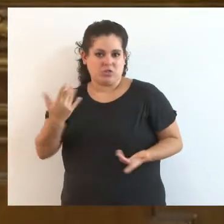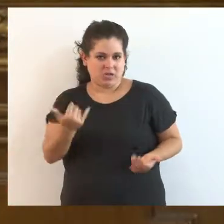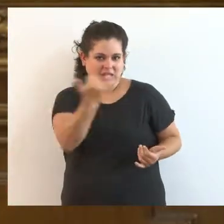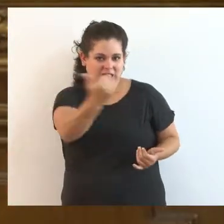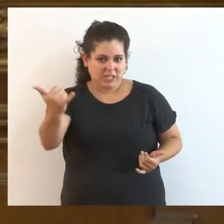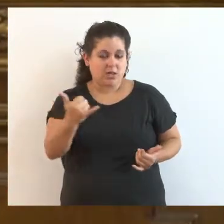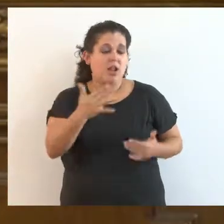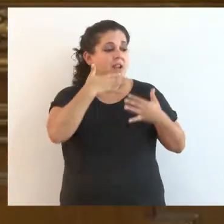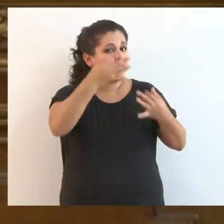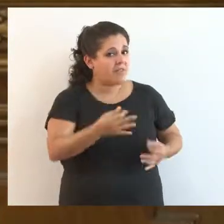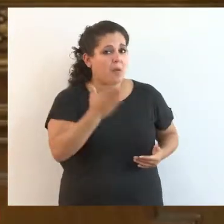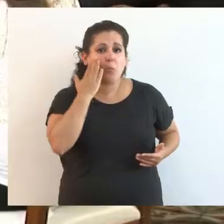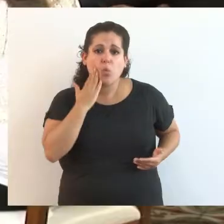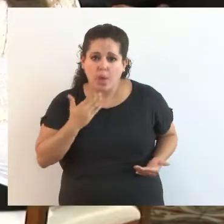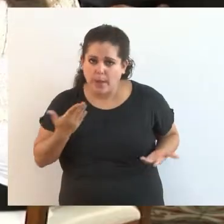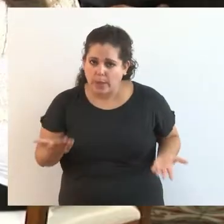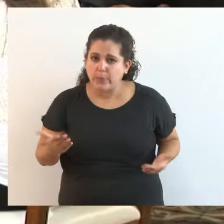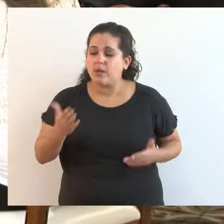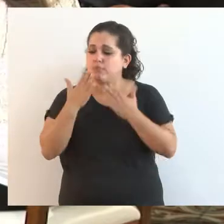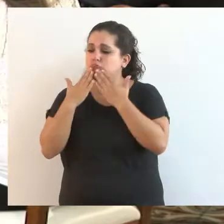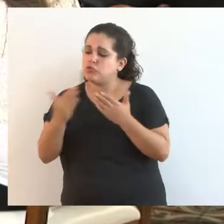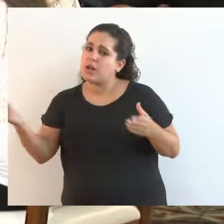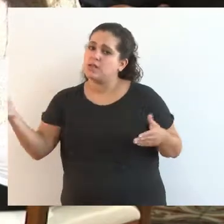aquellas obligaciones que se tengan. Han sido muy amables. No, gracias